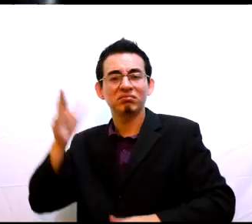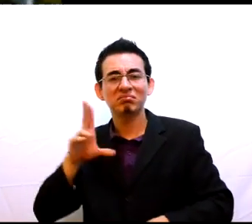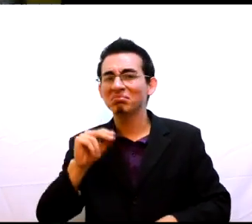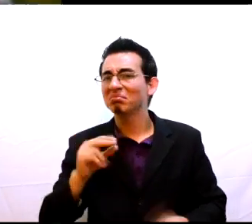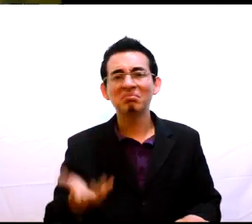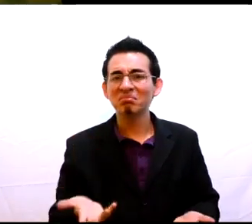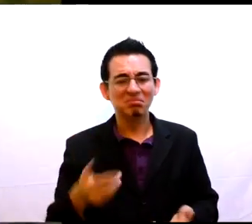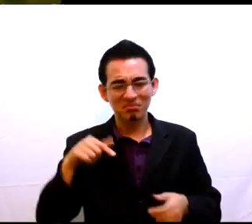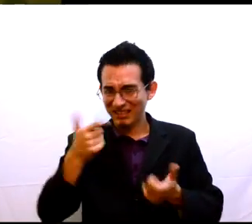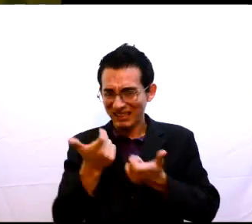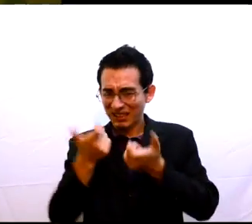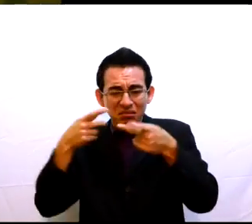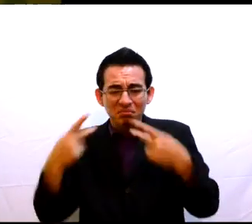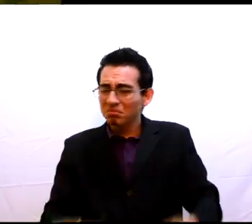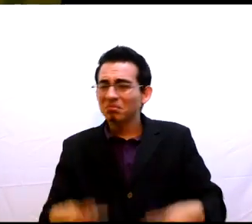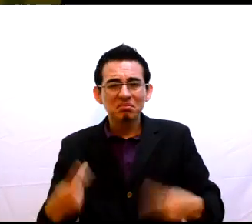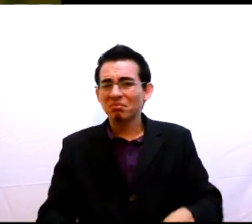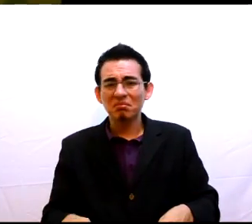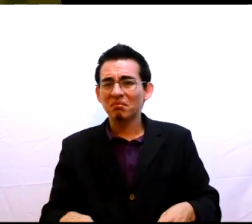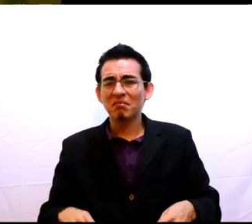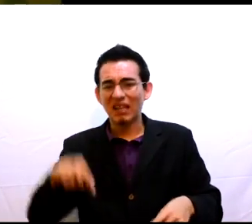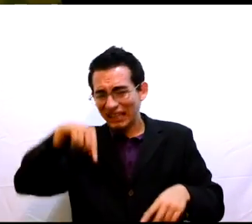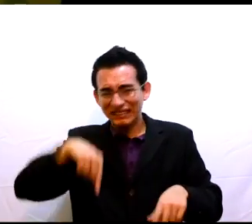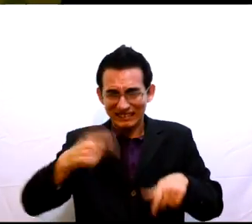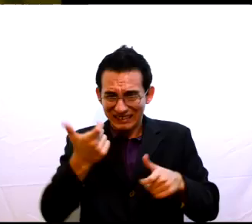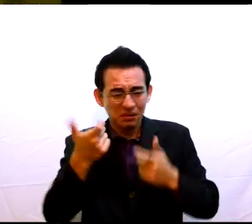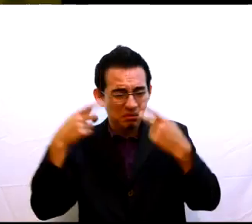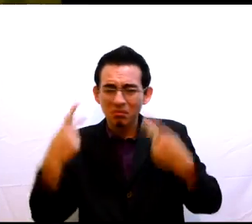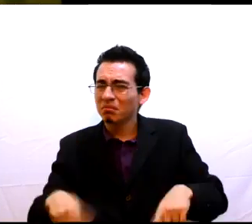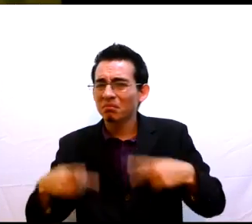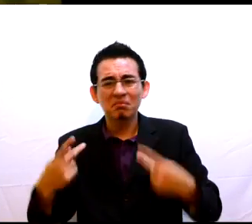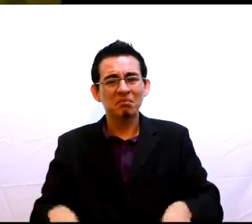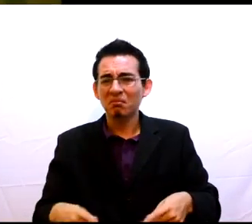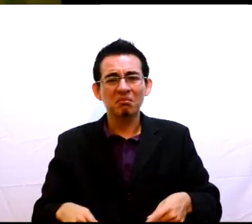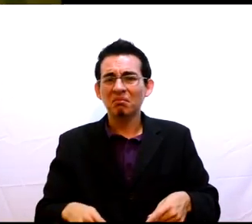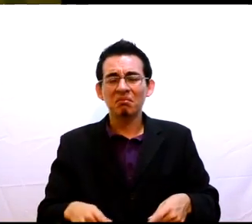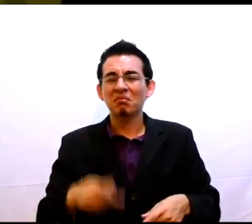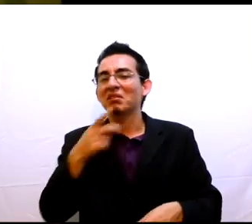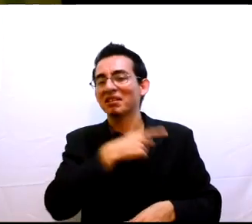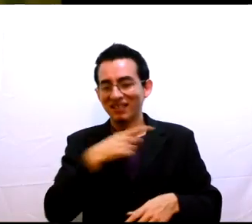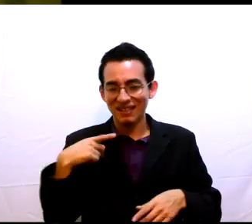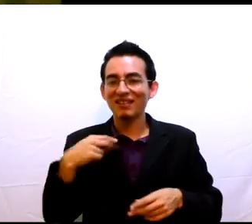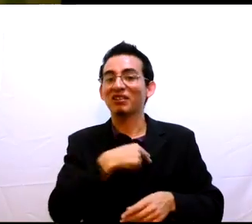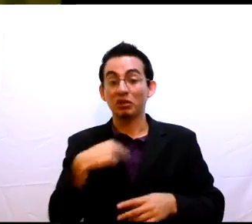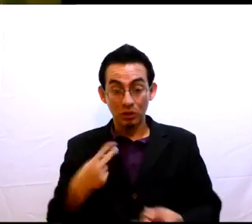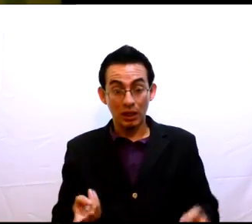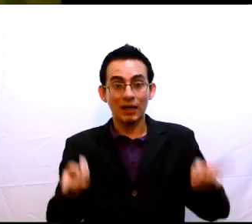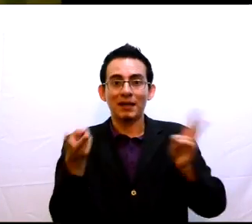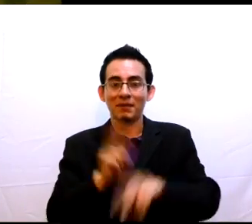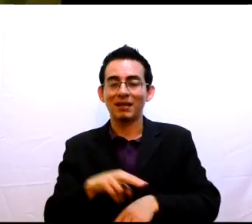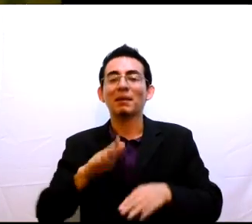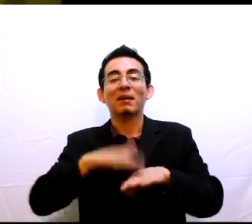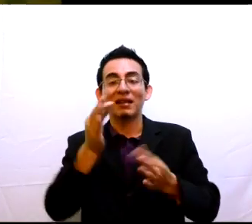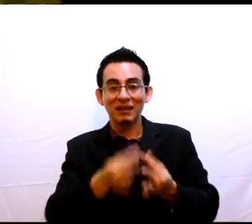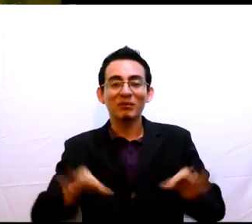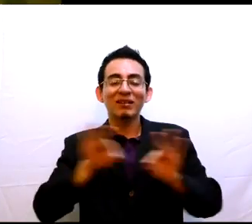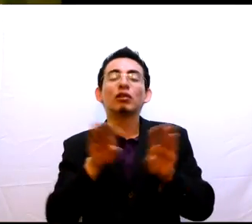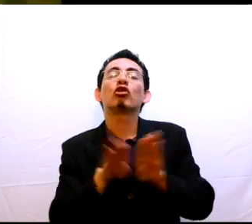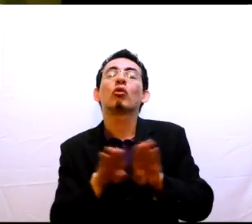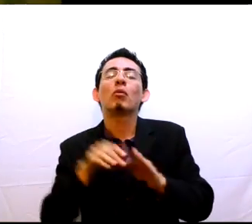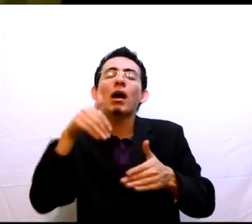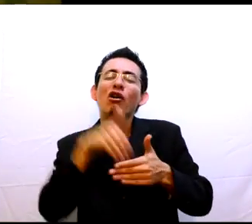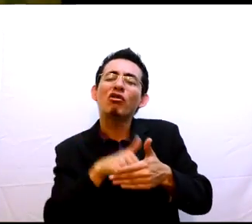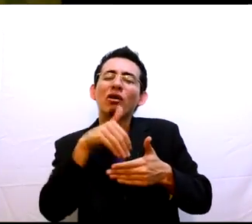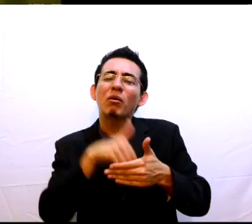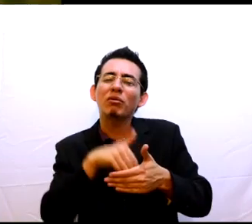aquí es donde tenemos que saberlo usar para hacer tesoros en donde en el cielo